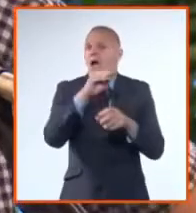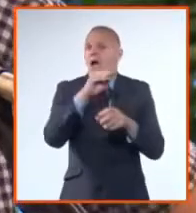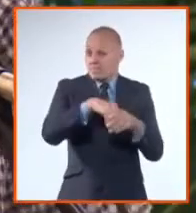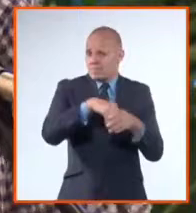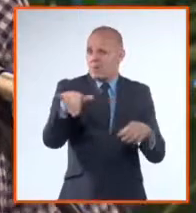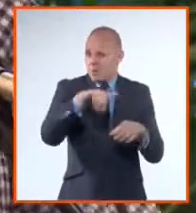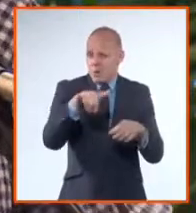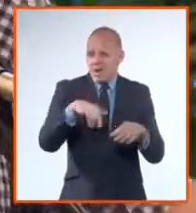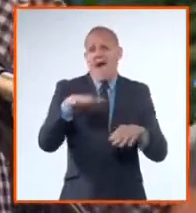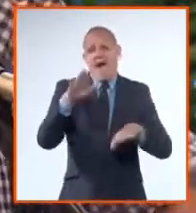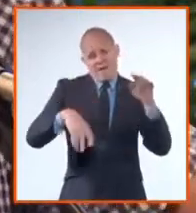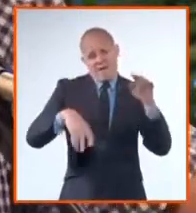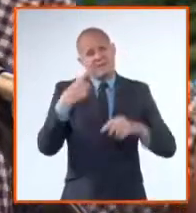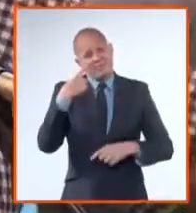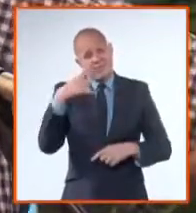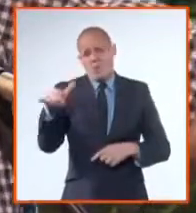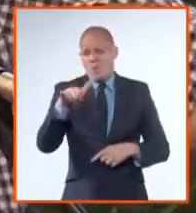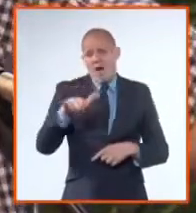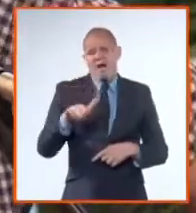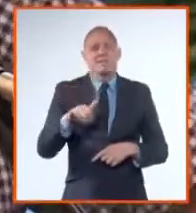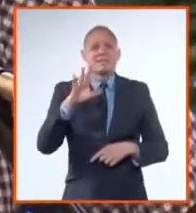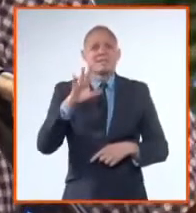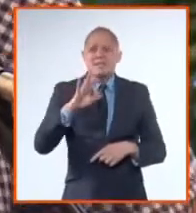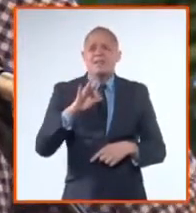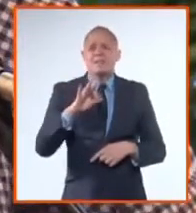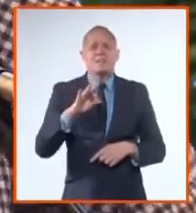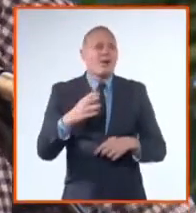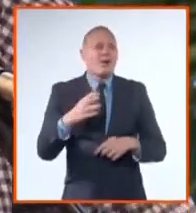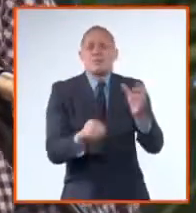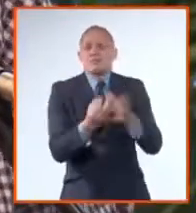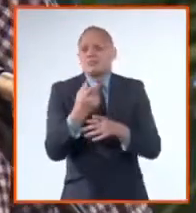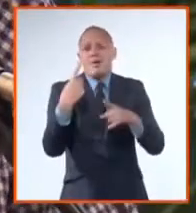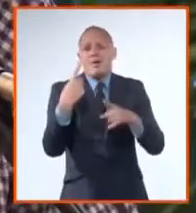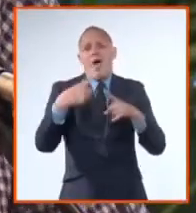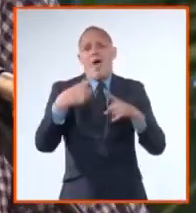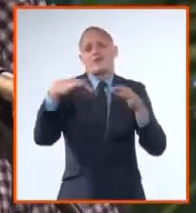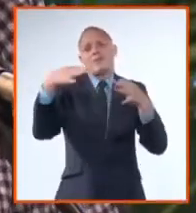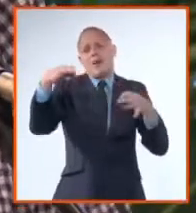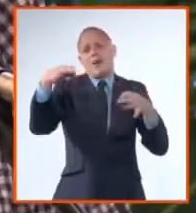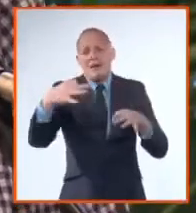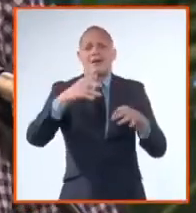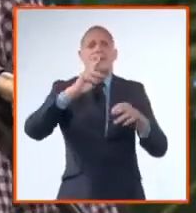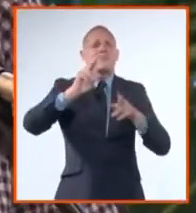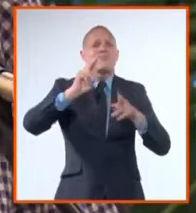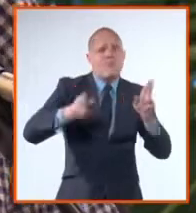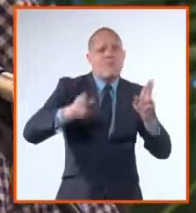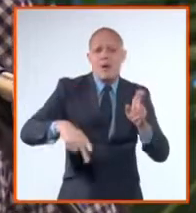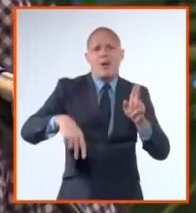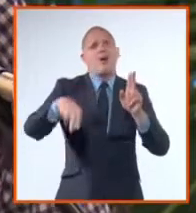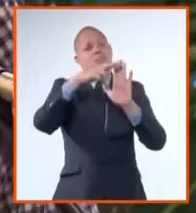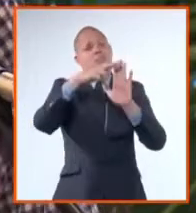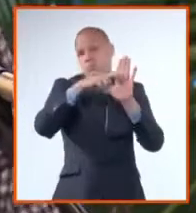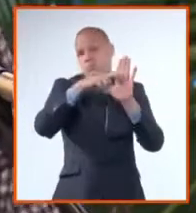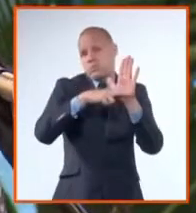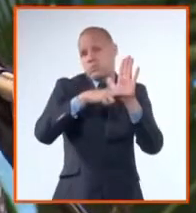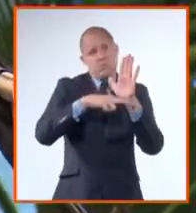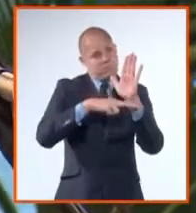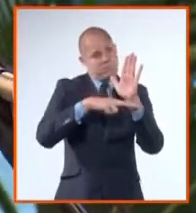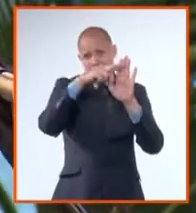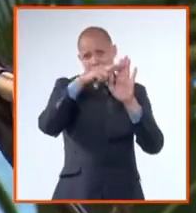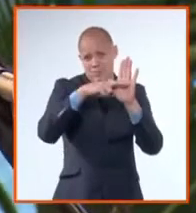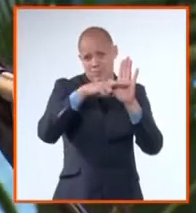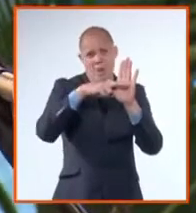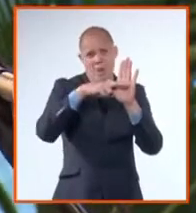también. Inmediatamente hay que crear cosas, hay que generar y hay que elaborar. Y normalmente muchas de esas cosas son superfluas. Se